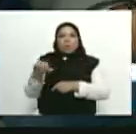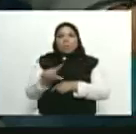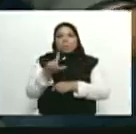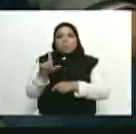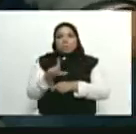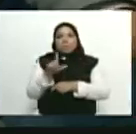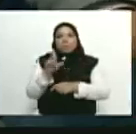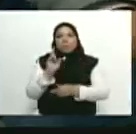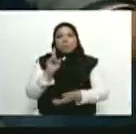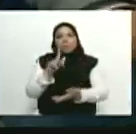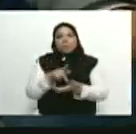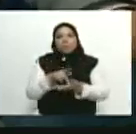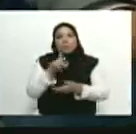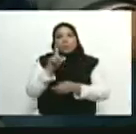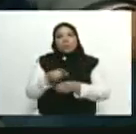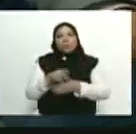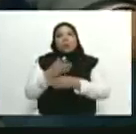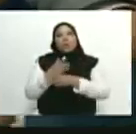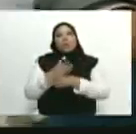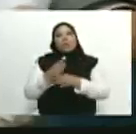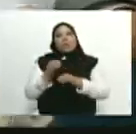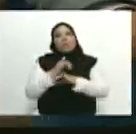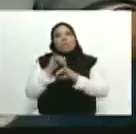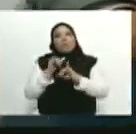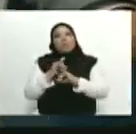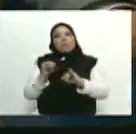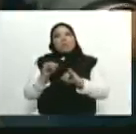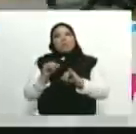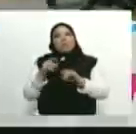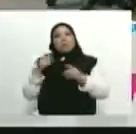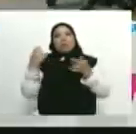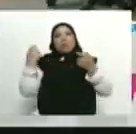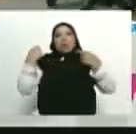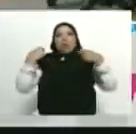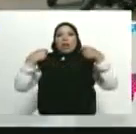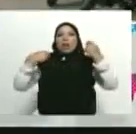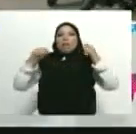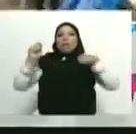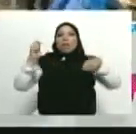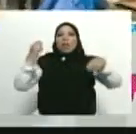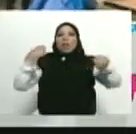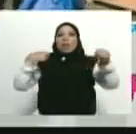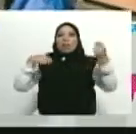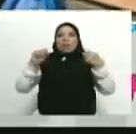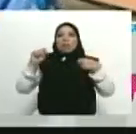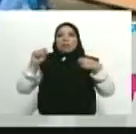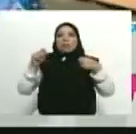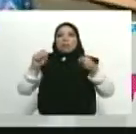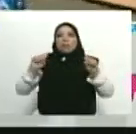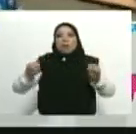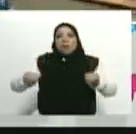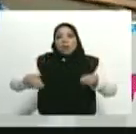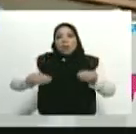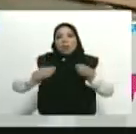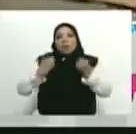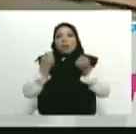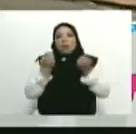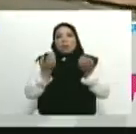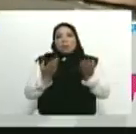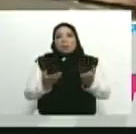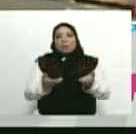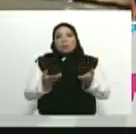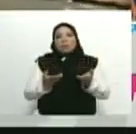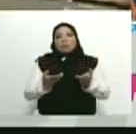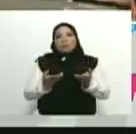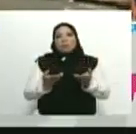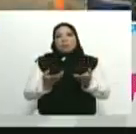y por supuesto también compartir la felicidad de la fiesta que tuvieron como regalo por ese